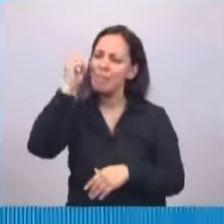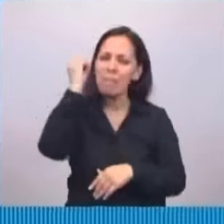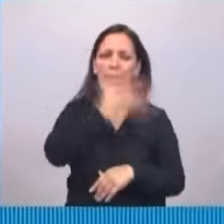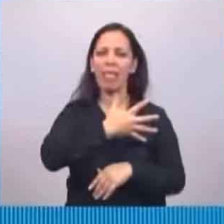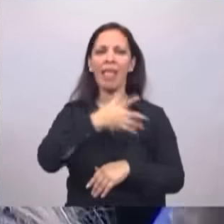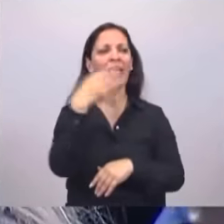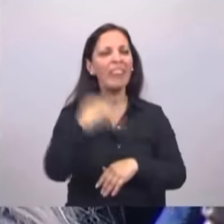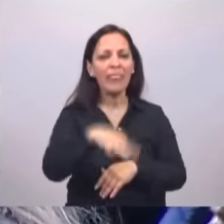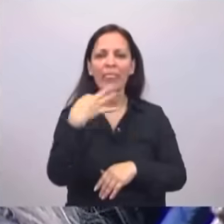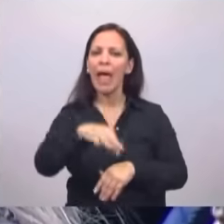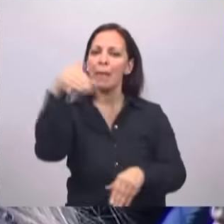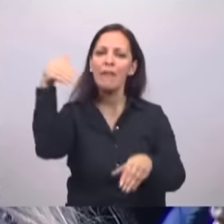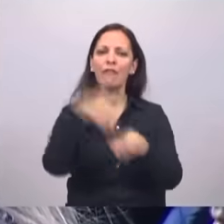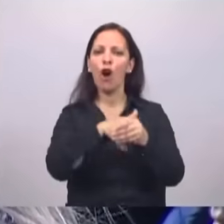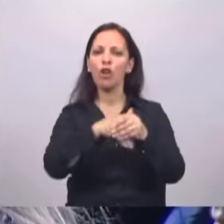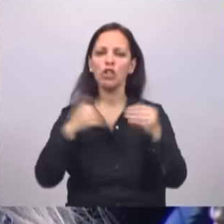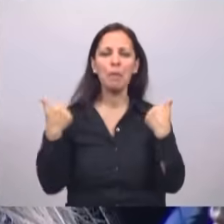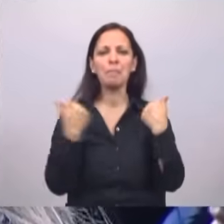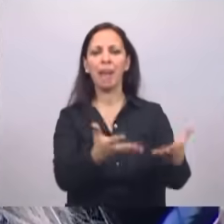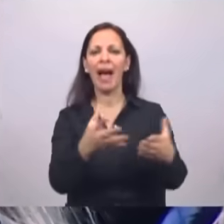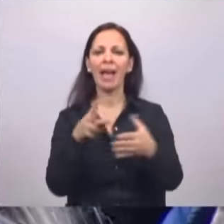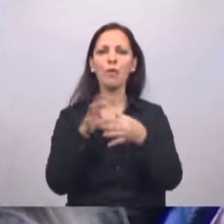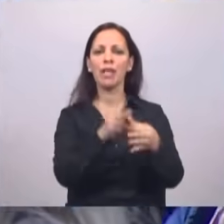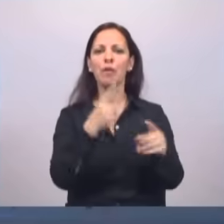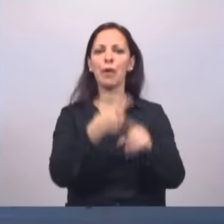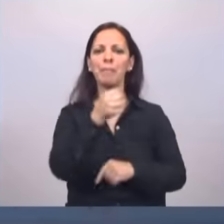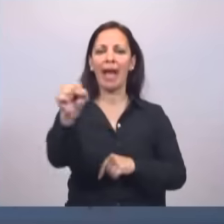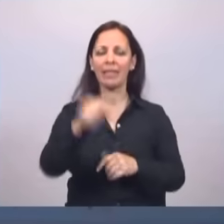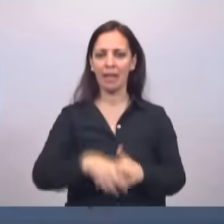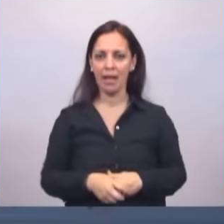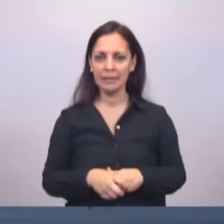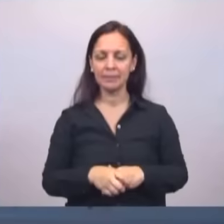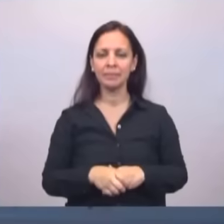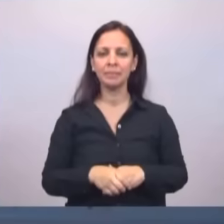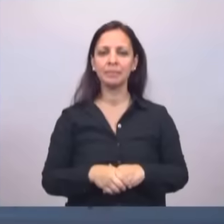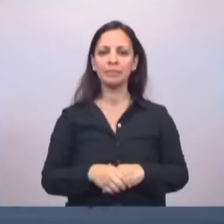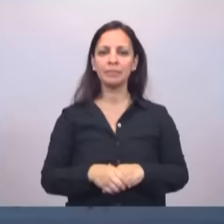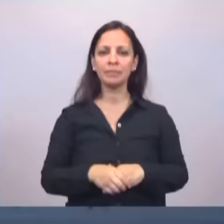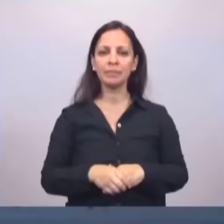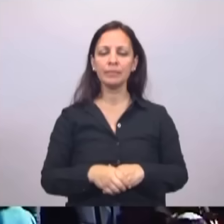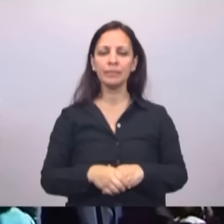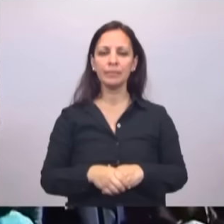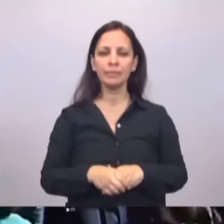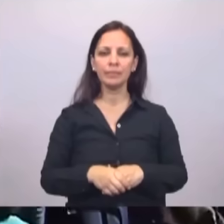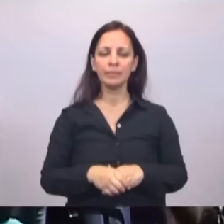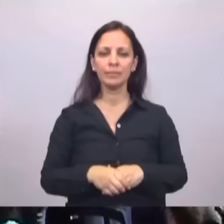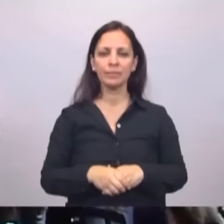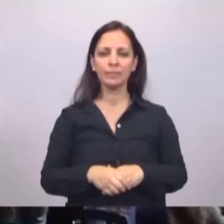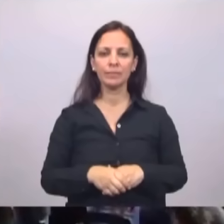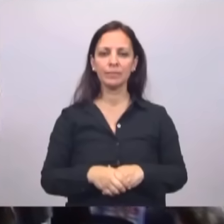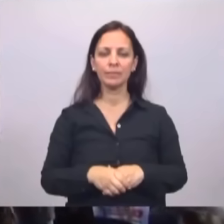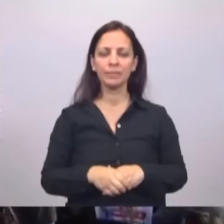de que el voto tiene que ser para Unión por la Patria.